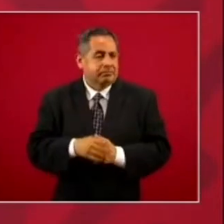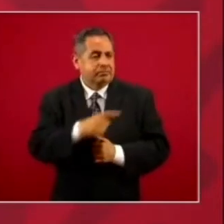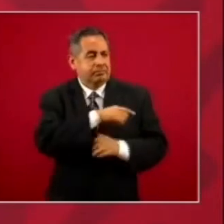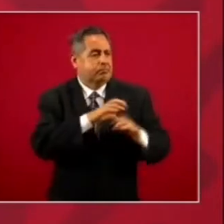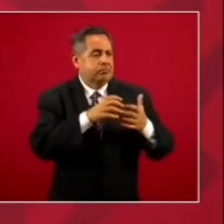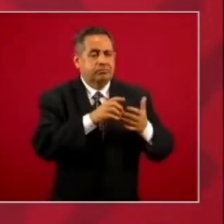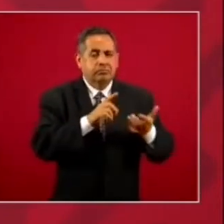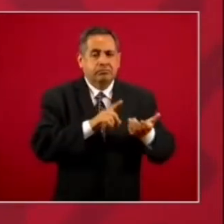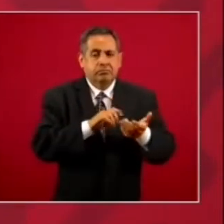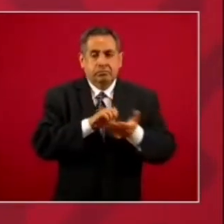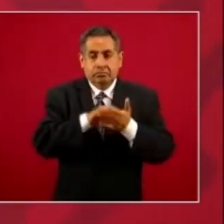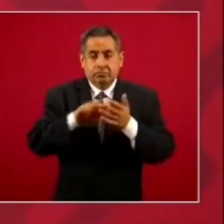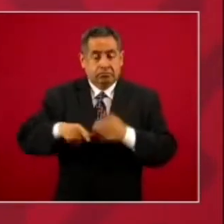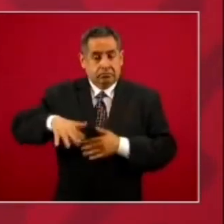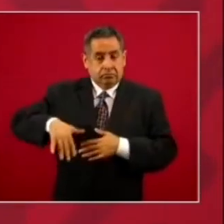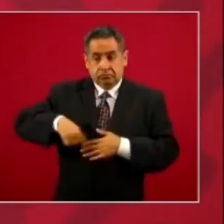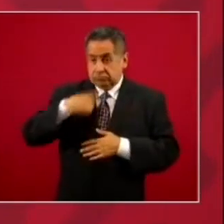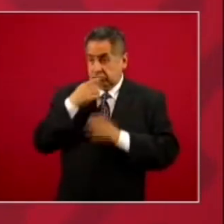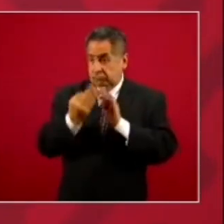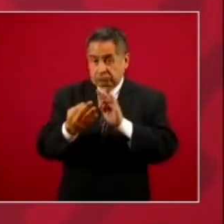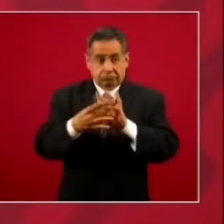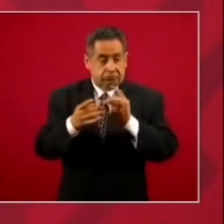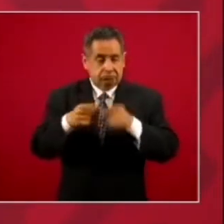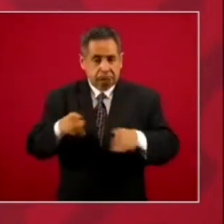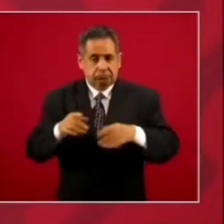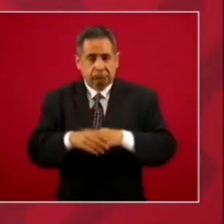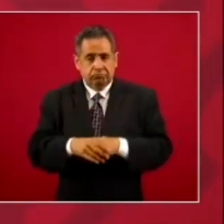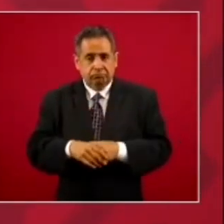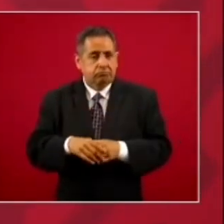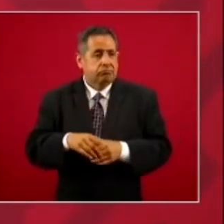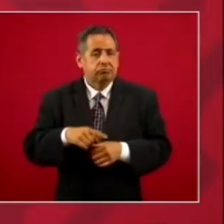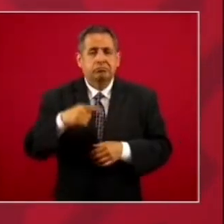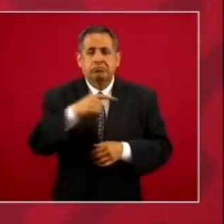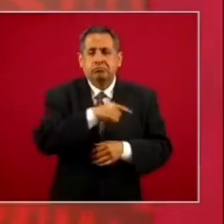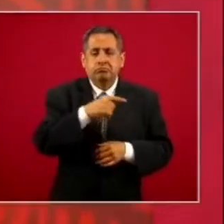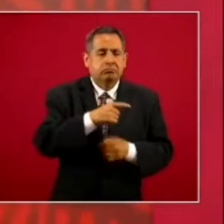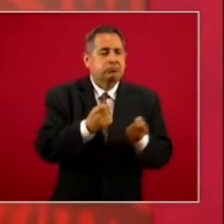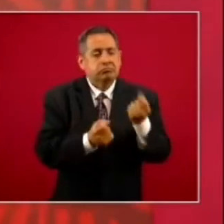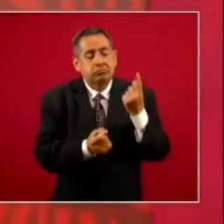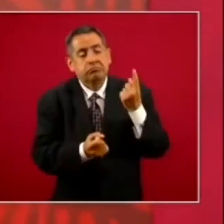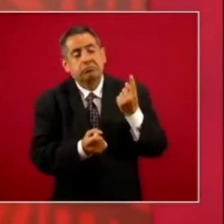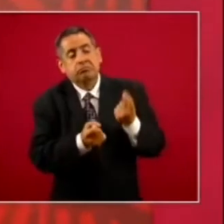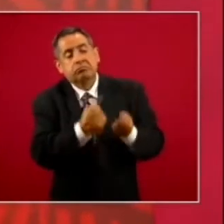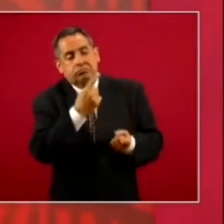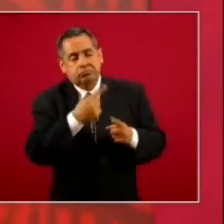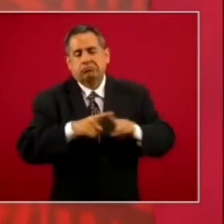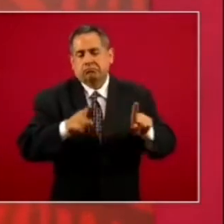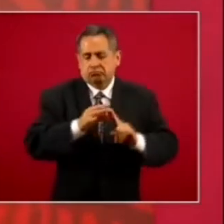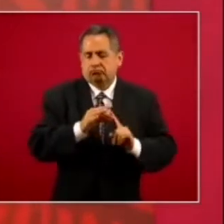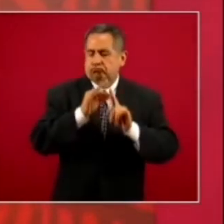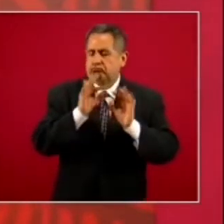convencionales, como aquí lo dije también, con honrosas excepciones,